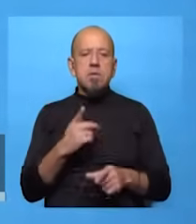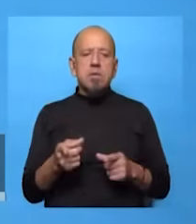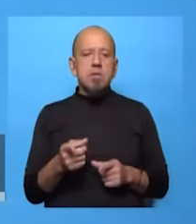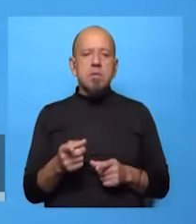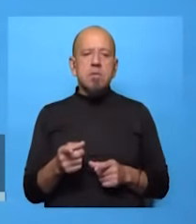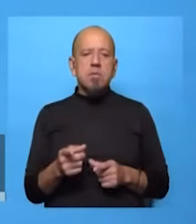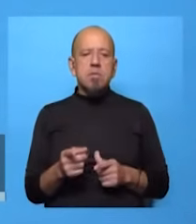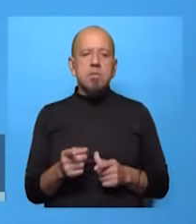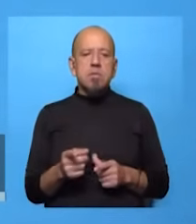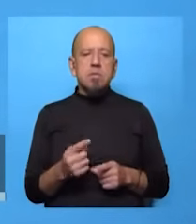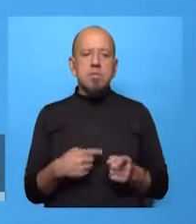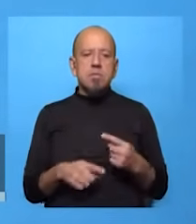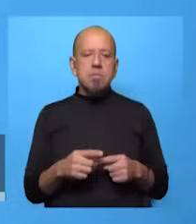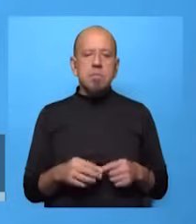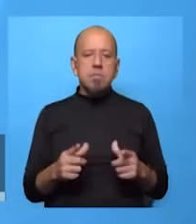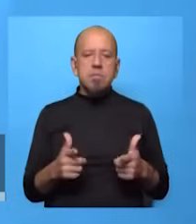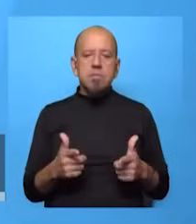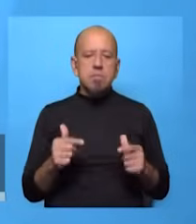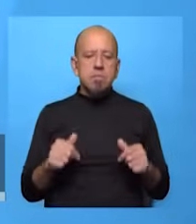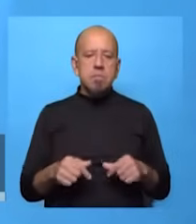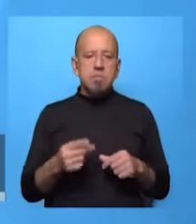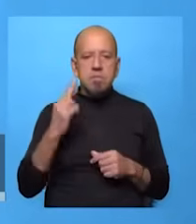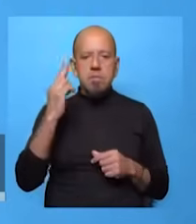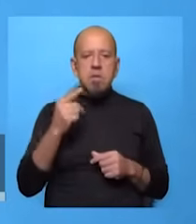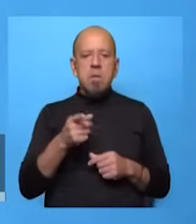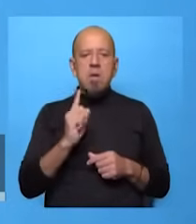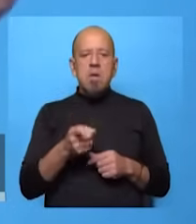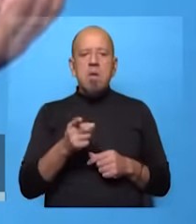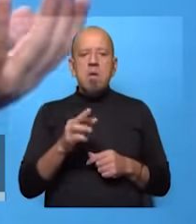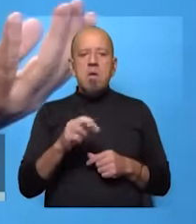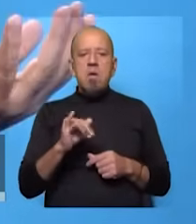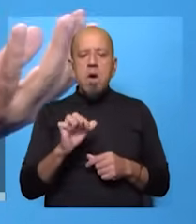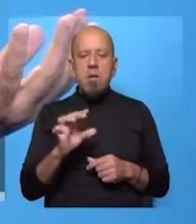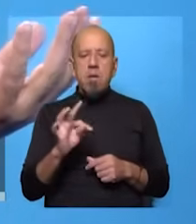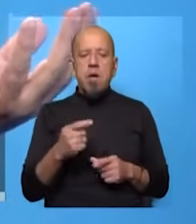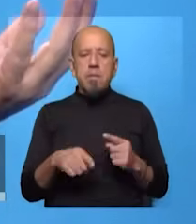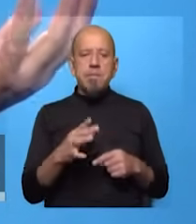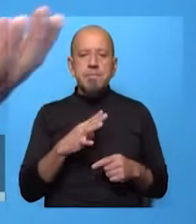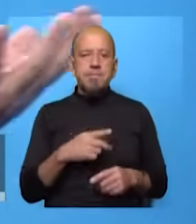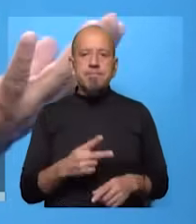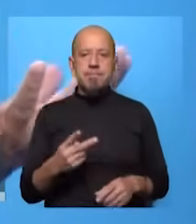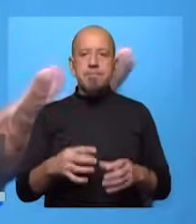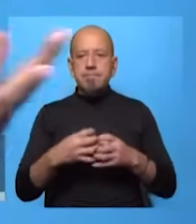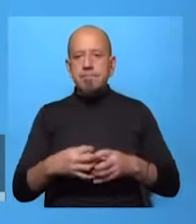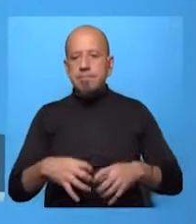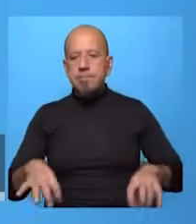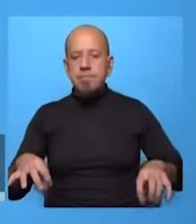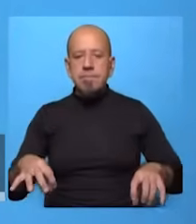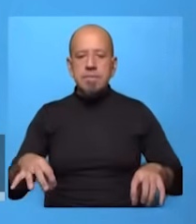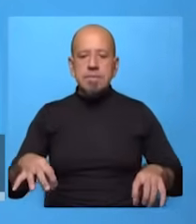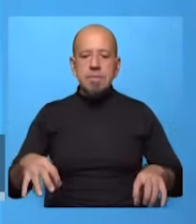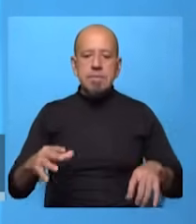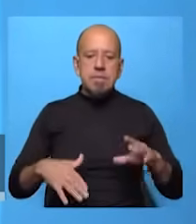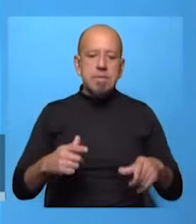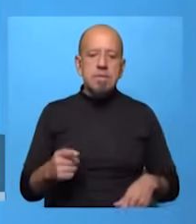Uruguay pero no existe una grieta en el Uruguay lo que existen son dos Mitades no que a veces una mitad es un poquito